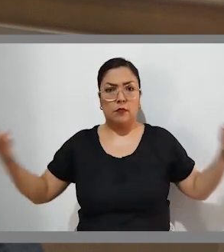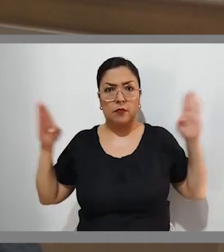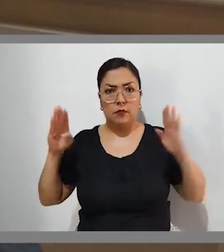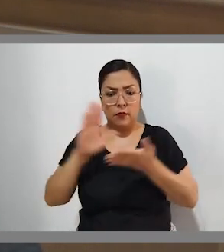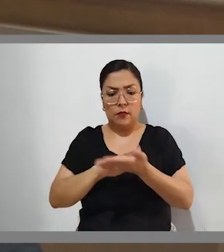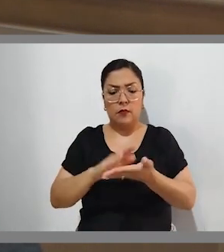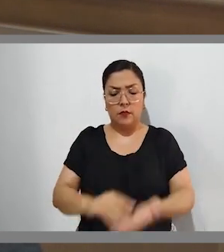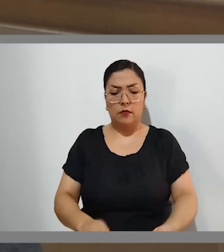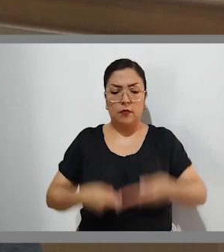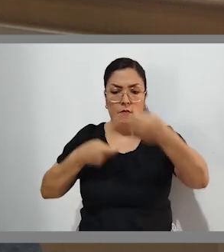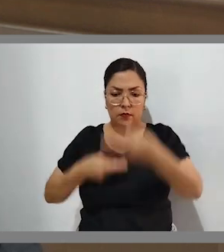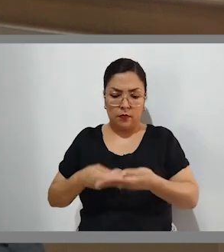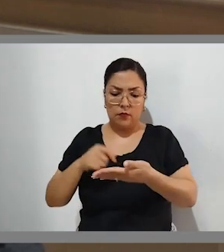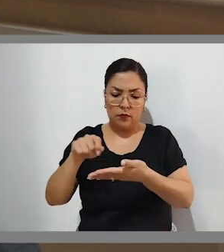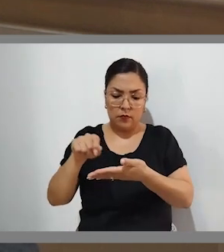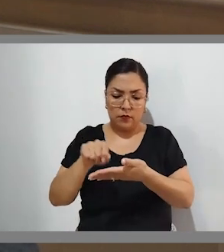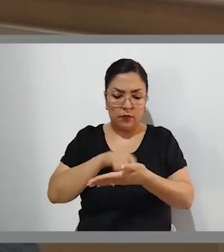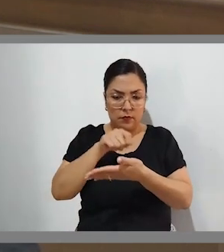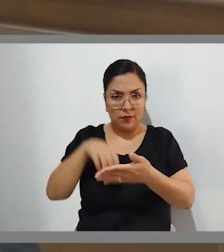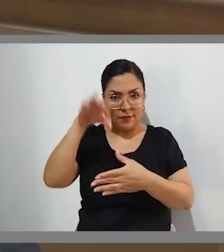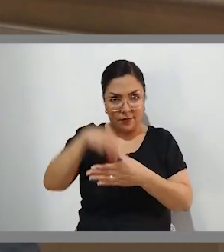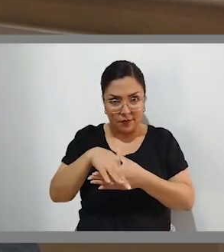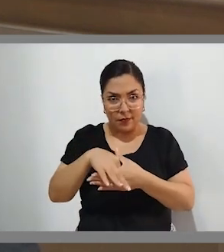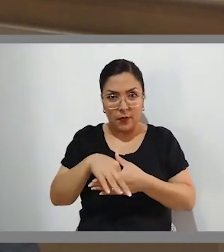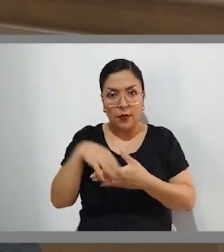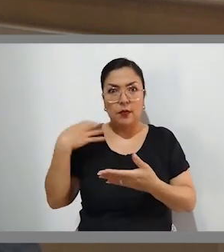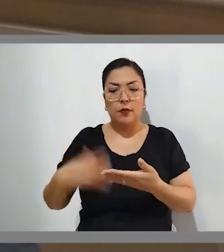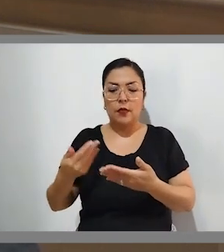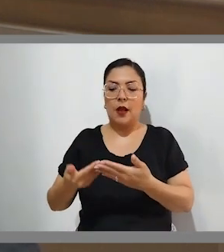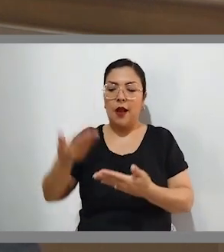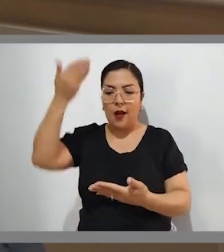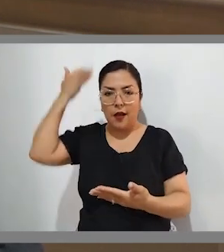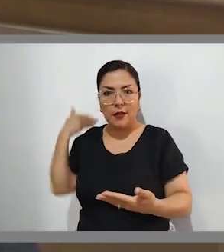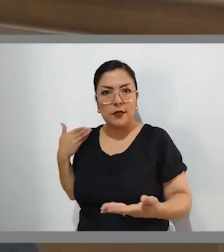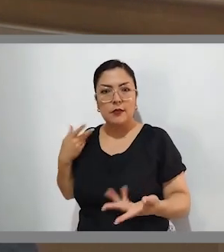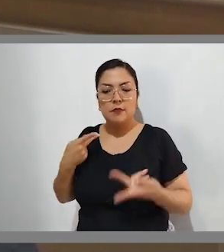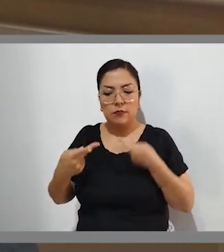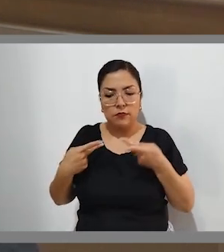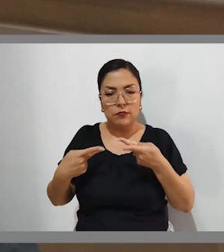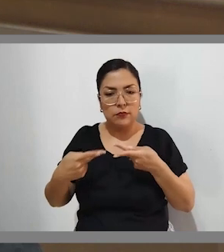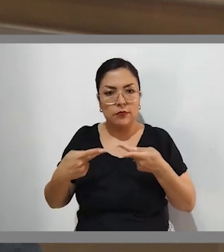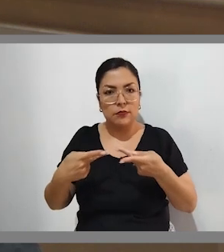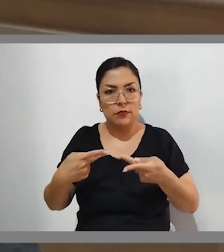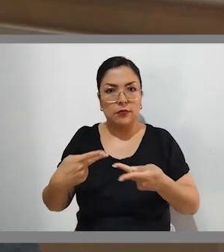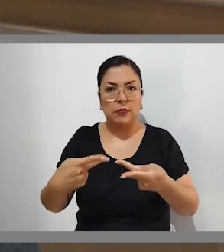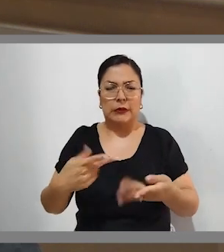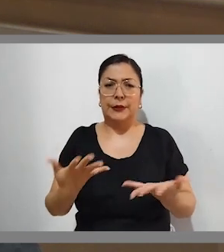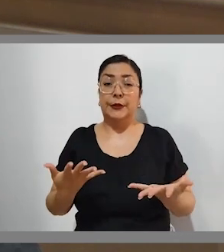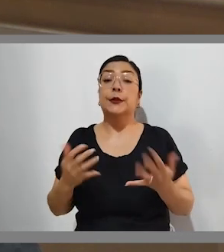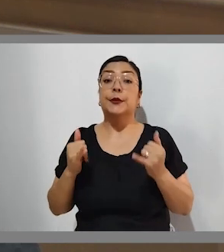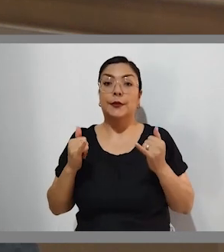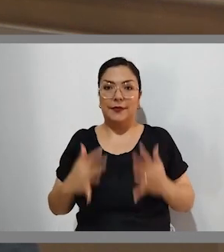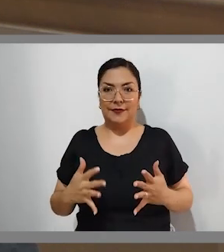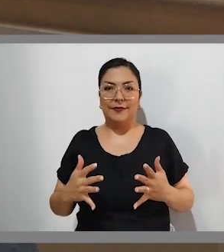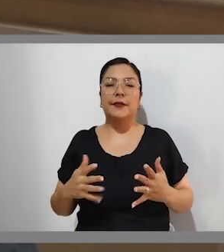mucho trabajo atrás, lo conocí en carne propia, caminando las calles, conociendo personas. Fue para mí muy apasionante y